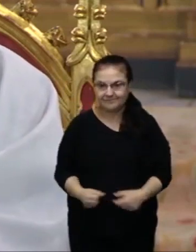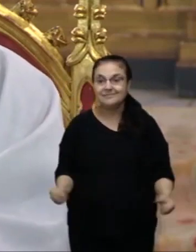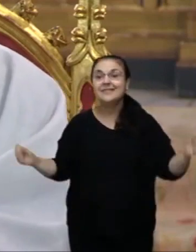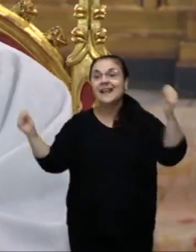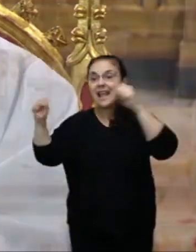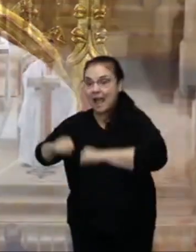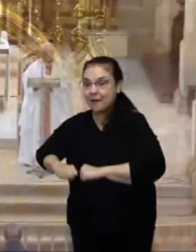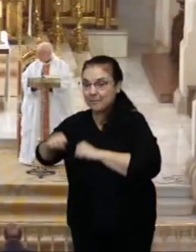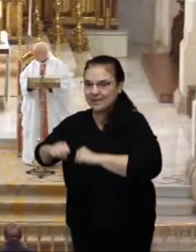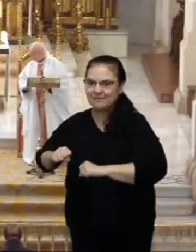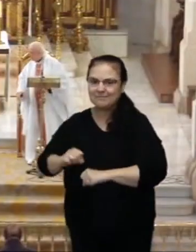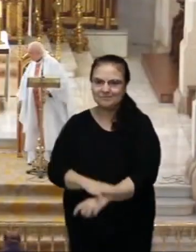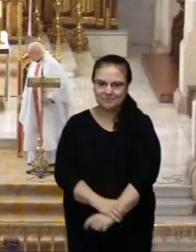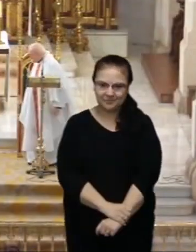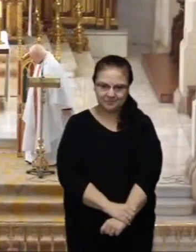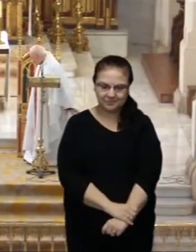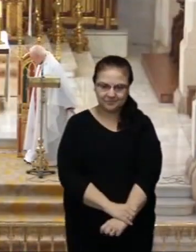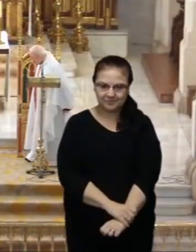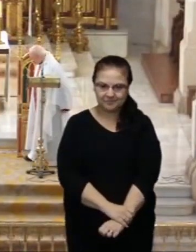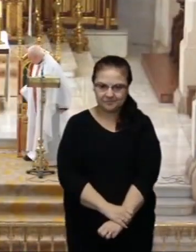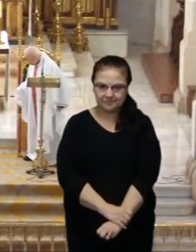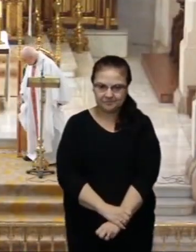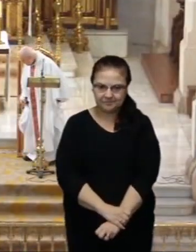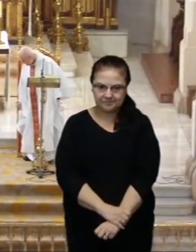de los siglos.